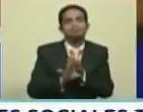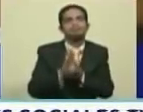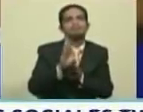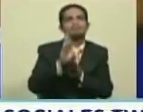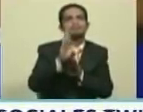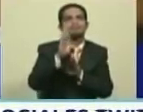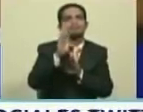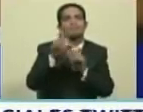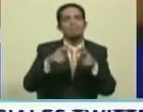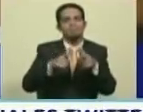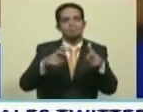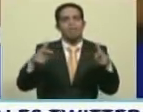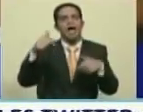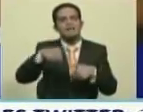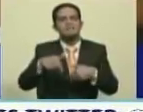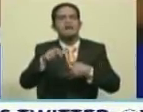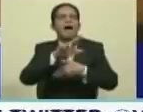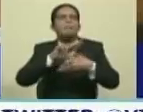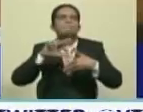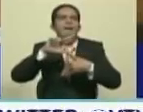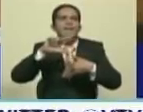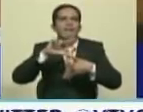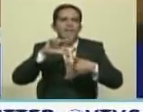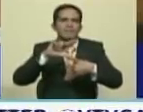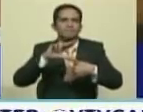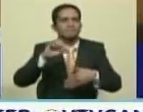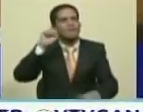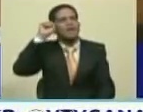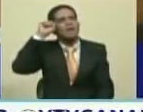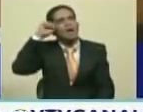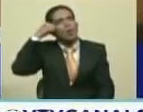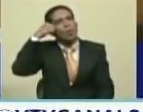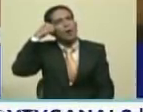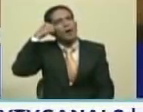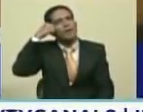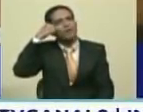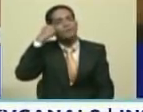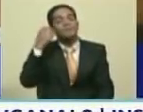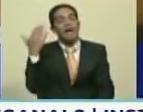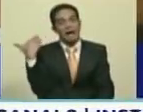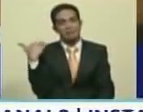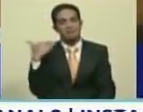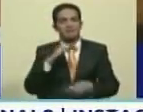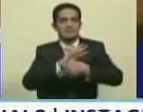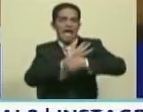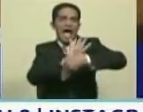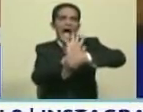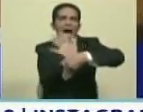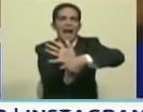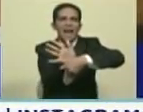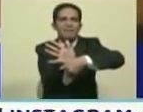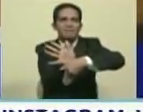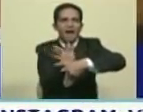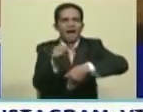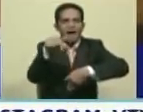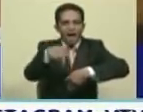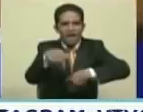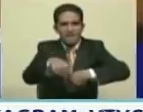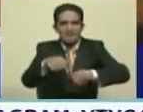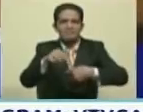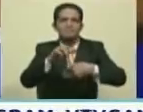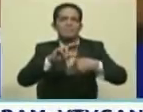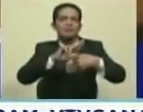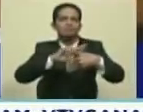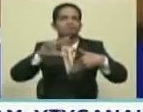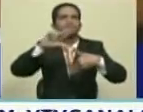sigan creciendo en América Latina. Recordemos, cuando los países del ALBA crecían en América Latina, un golpe